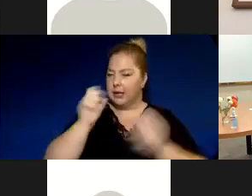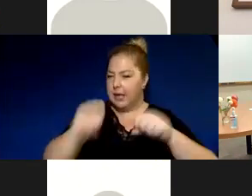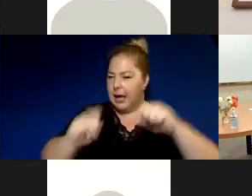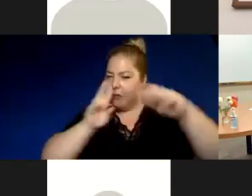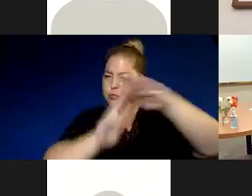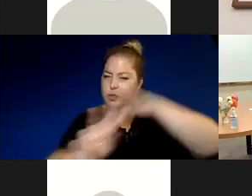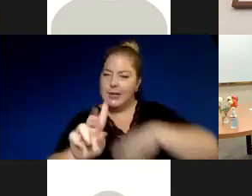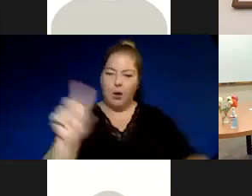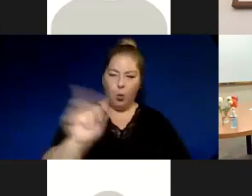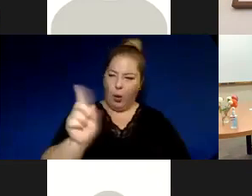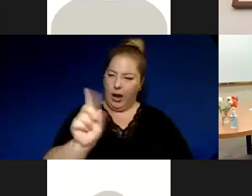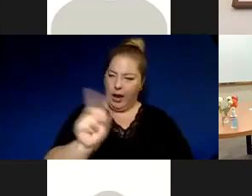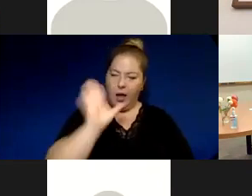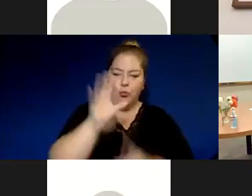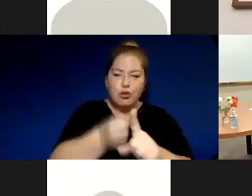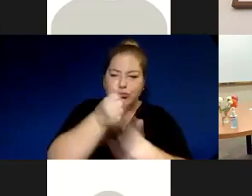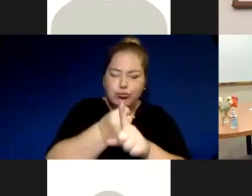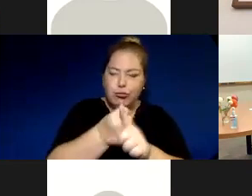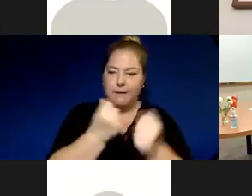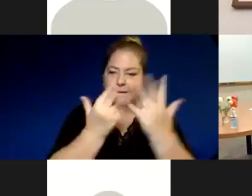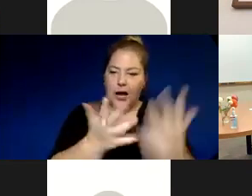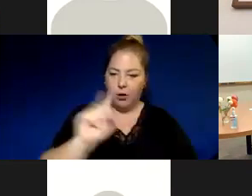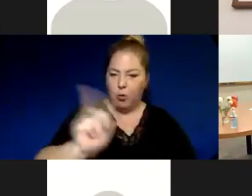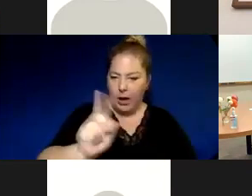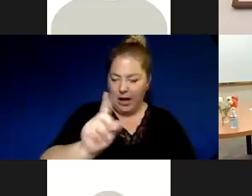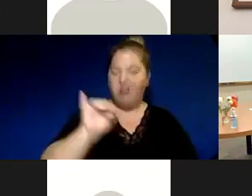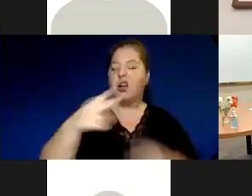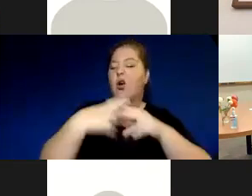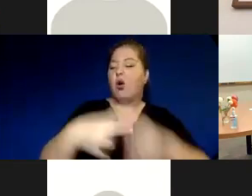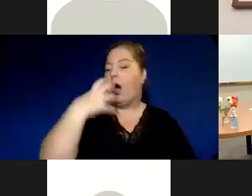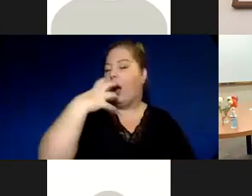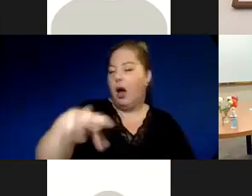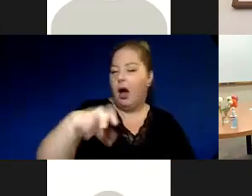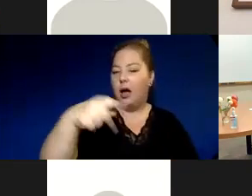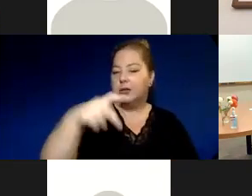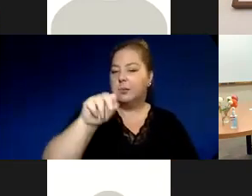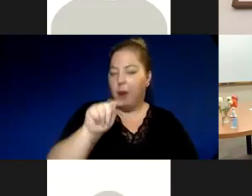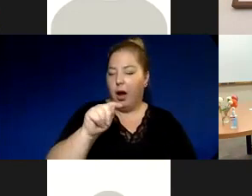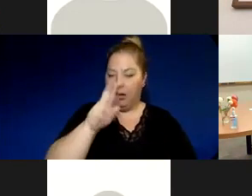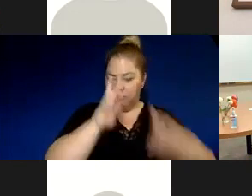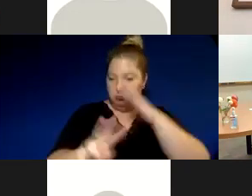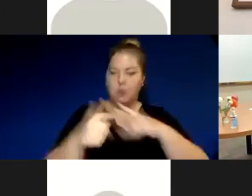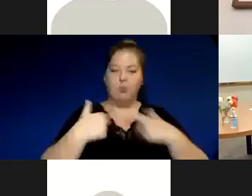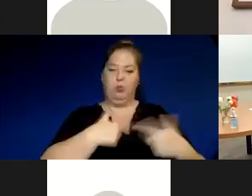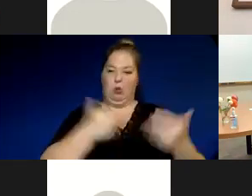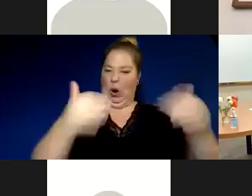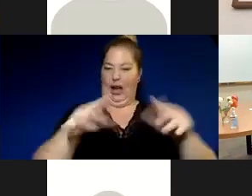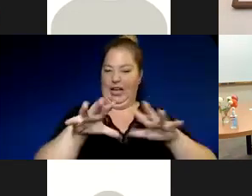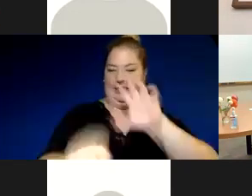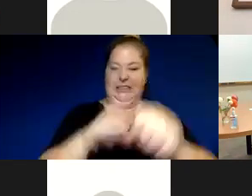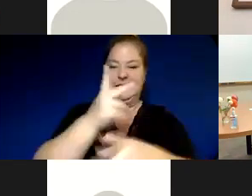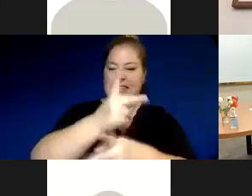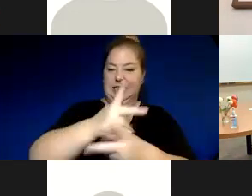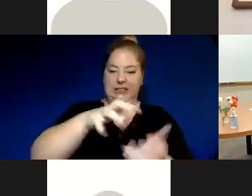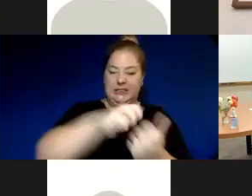completamente para que no haya flama alguna que vaya a crear ninguna